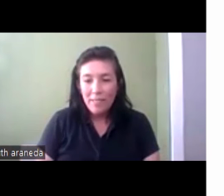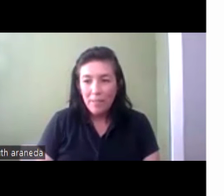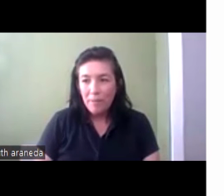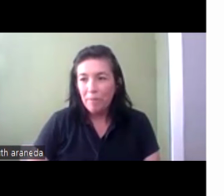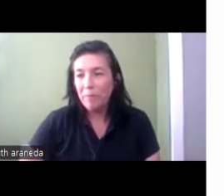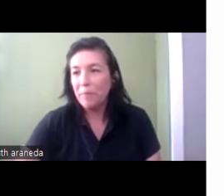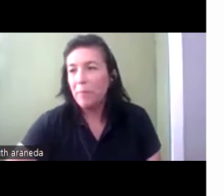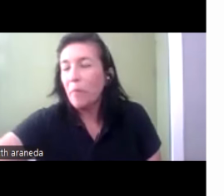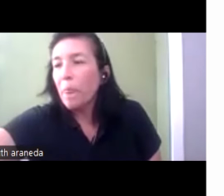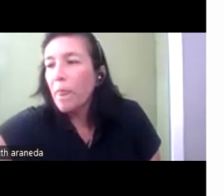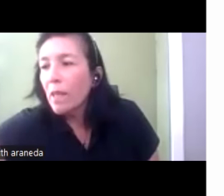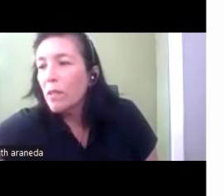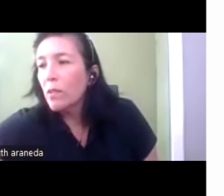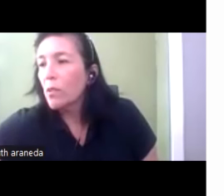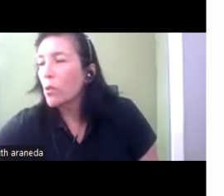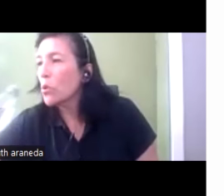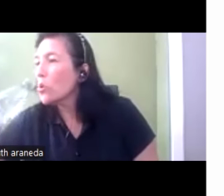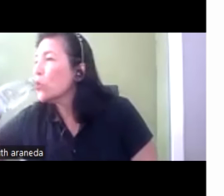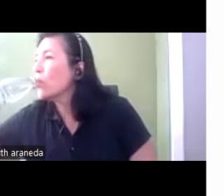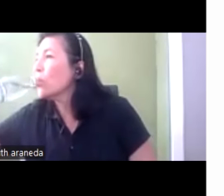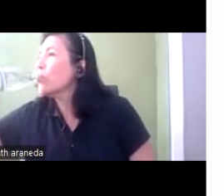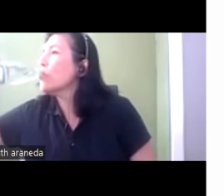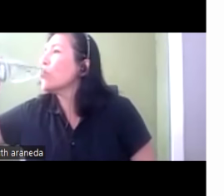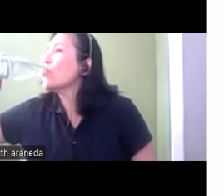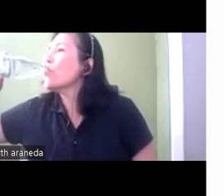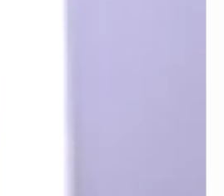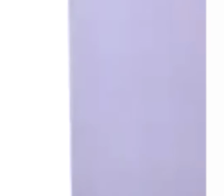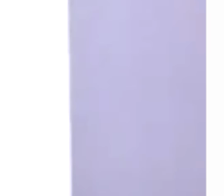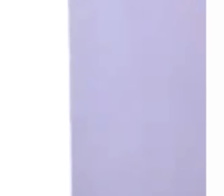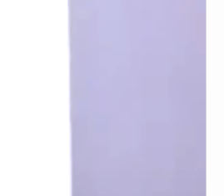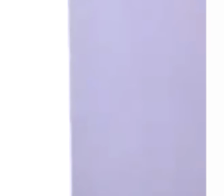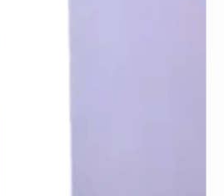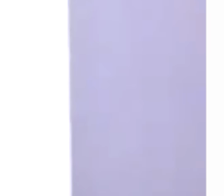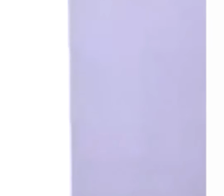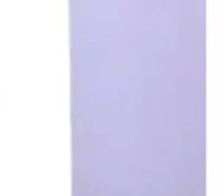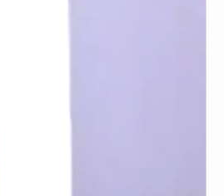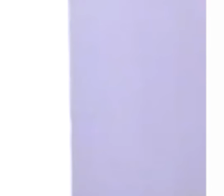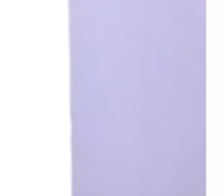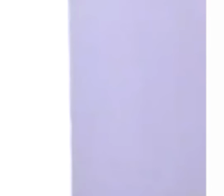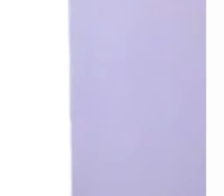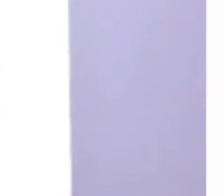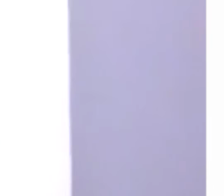Deme un segundo. Sí, Ahí está. eso, perfecto.